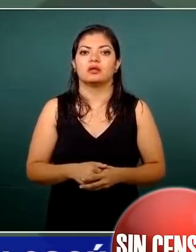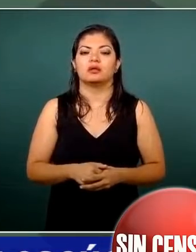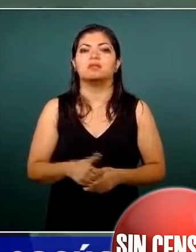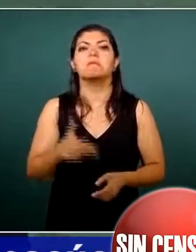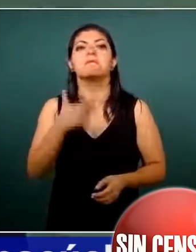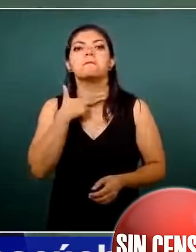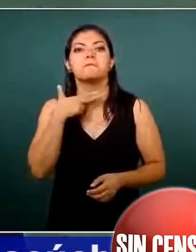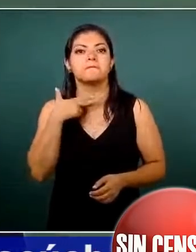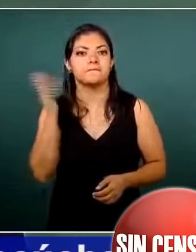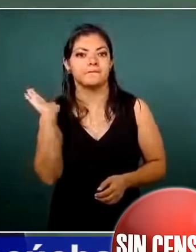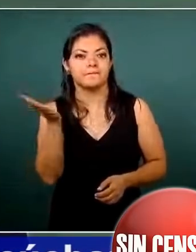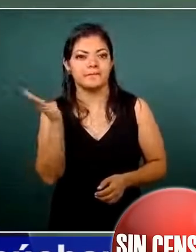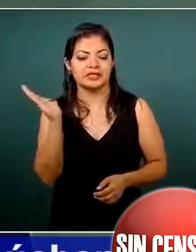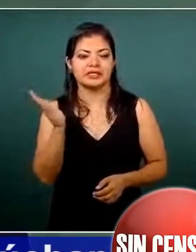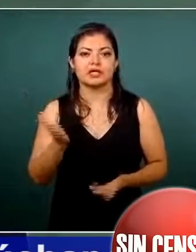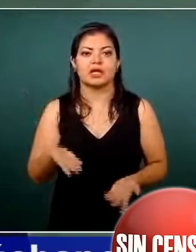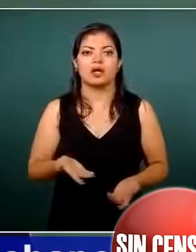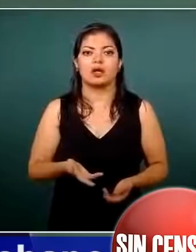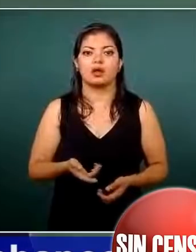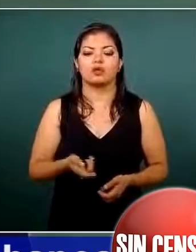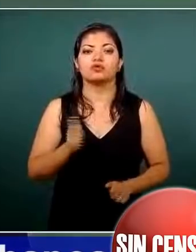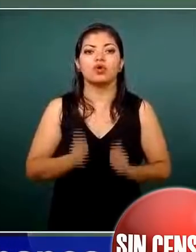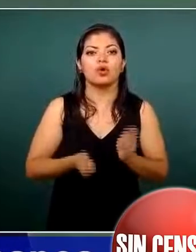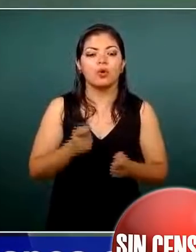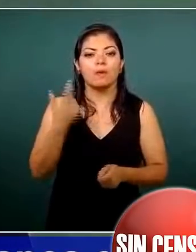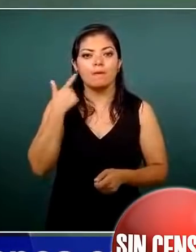meseros, músicos.